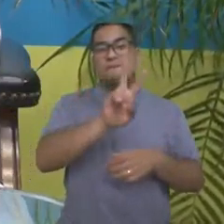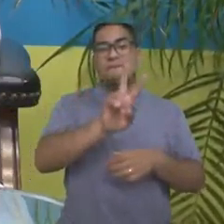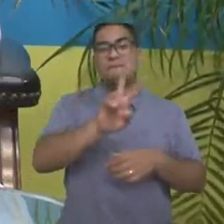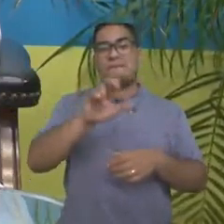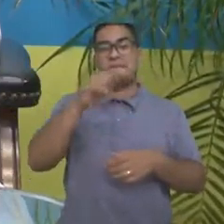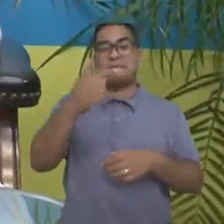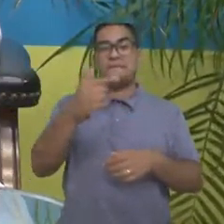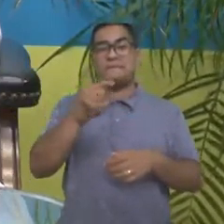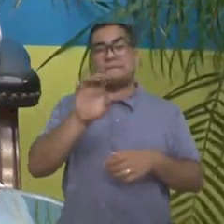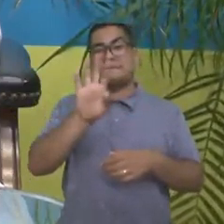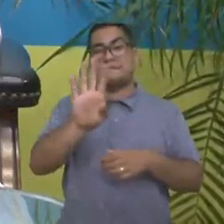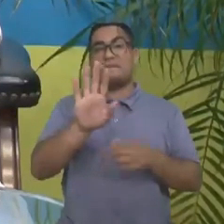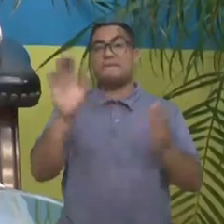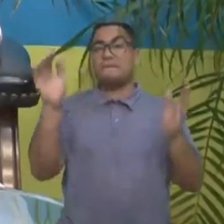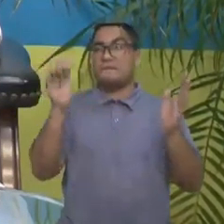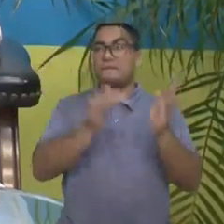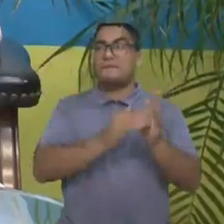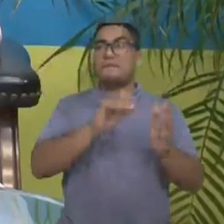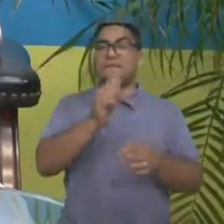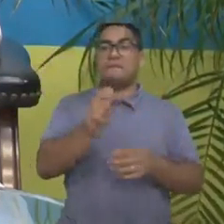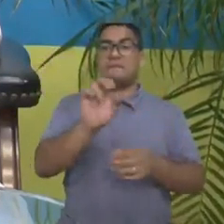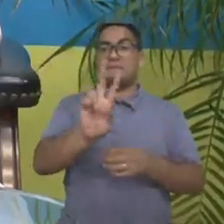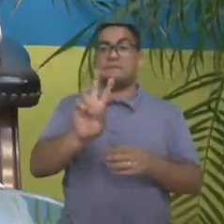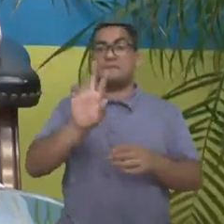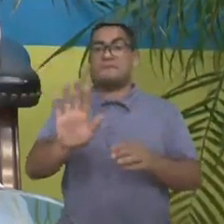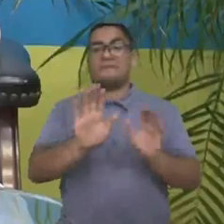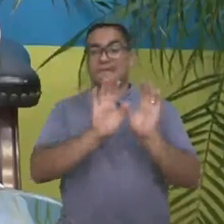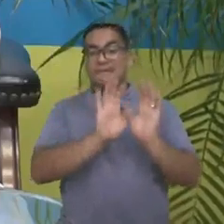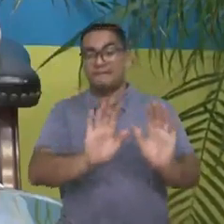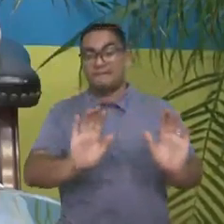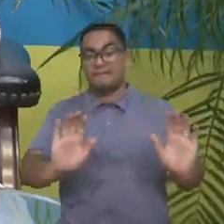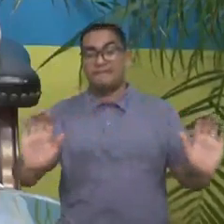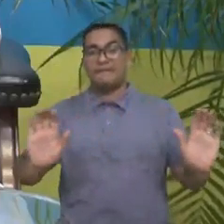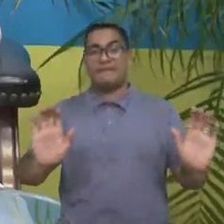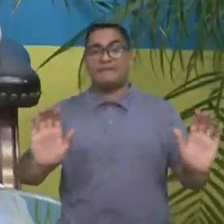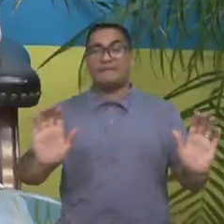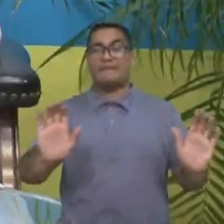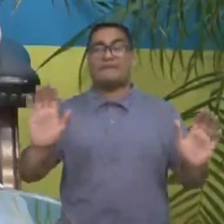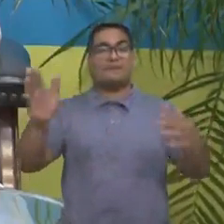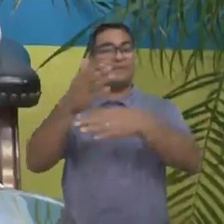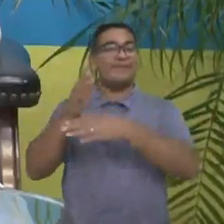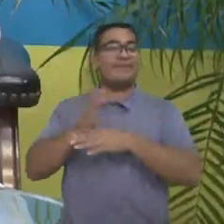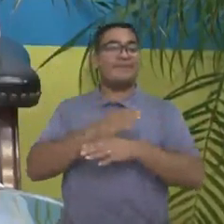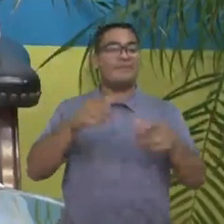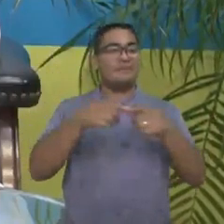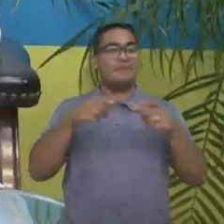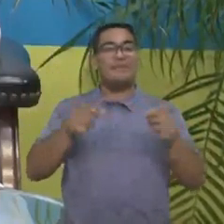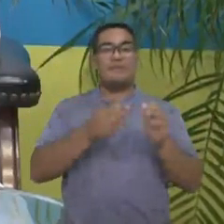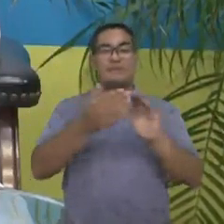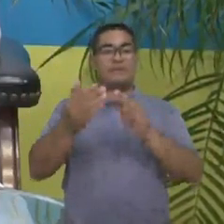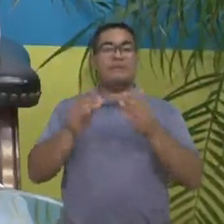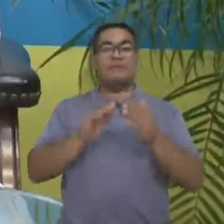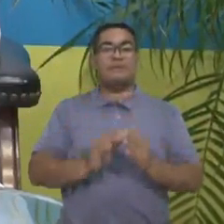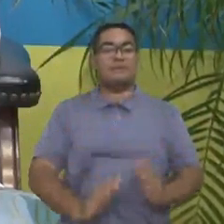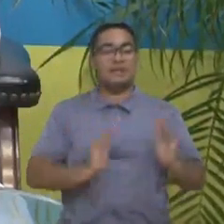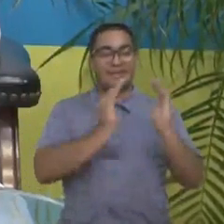que también son malnutrición, ¿verdad? Mm. Entonces, tenemos a nivel de Managua,